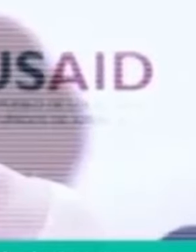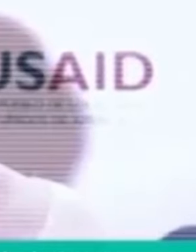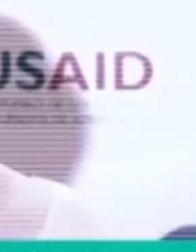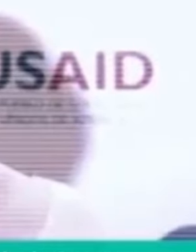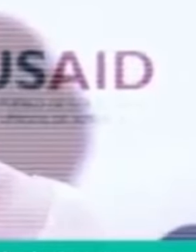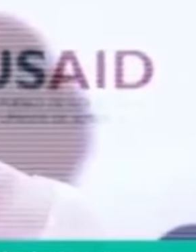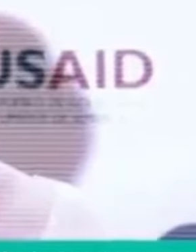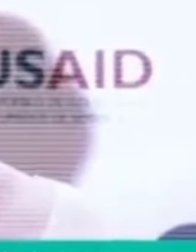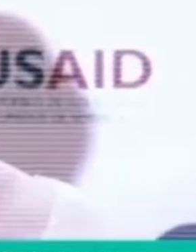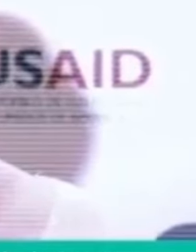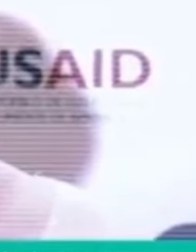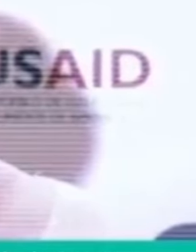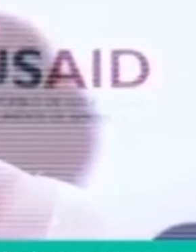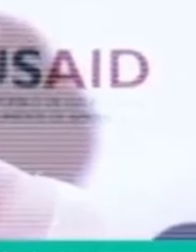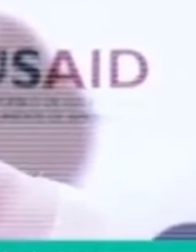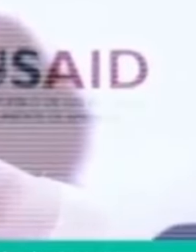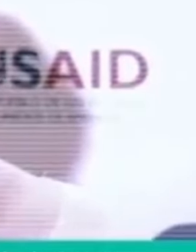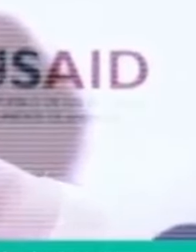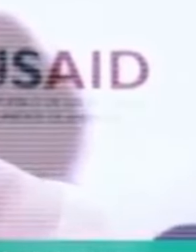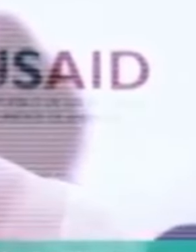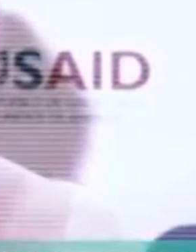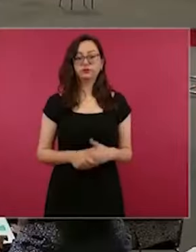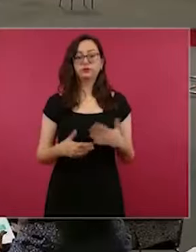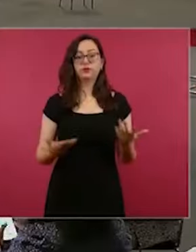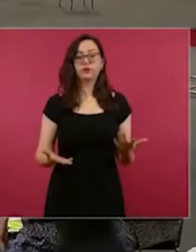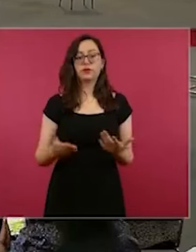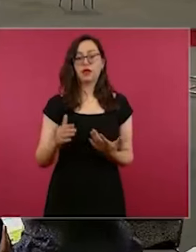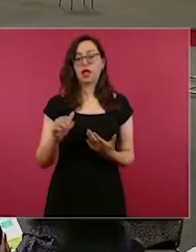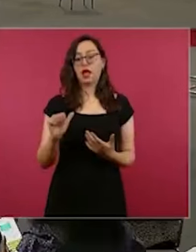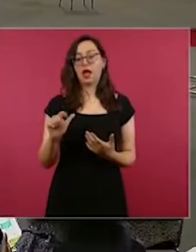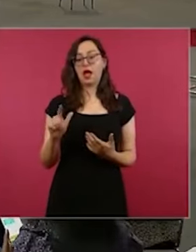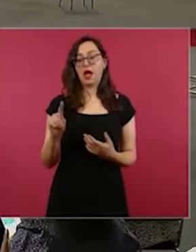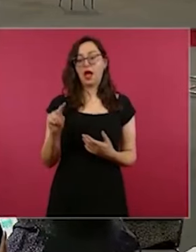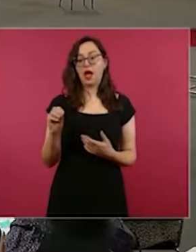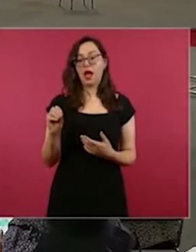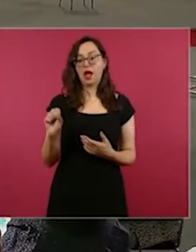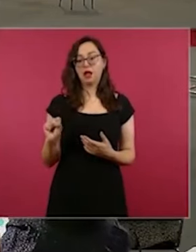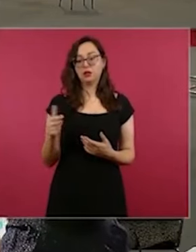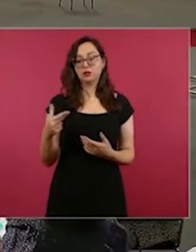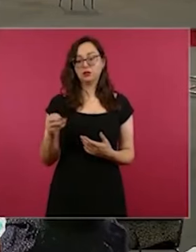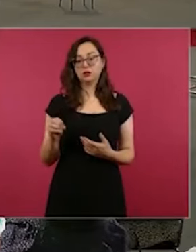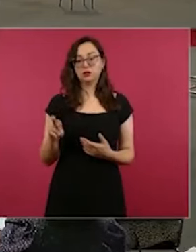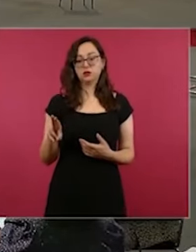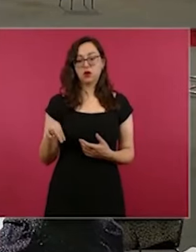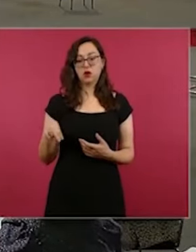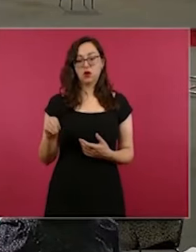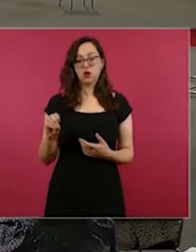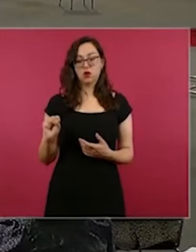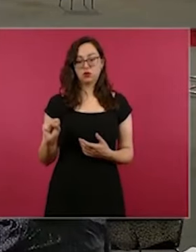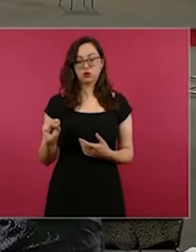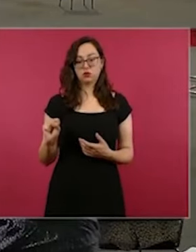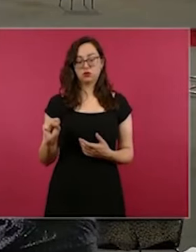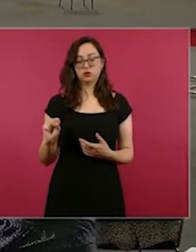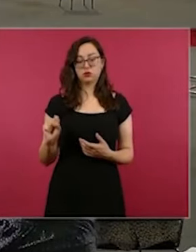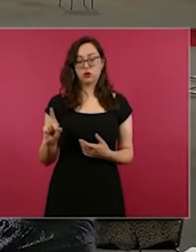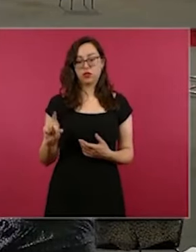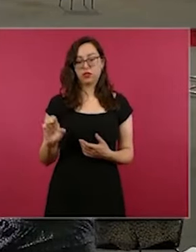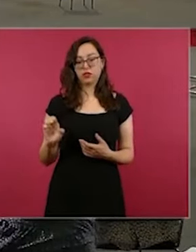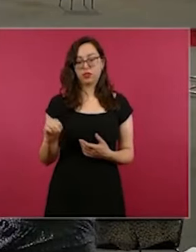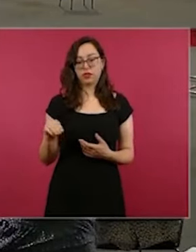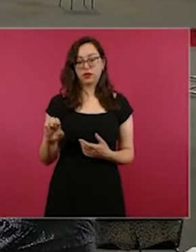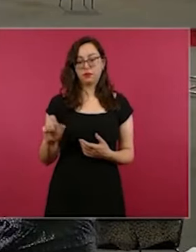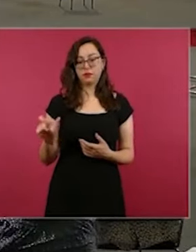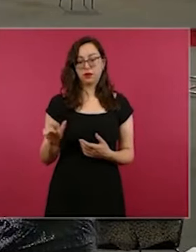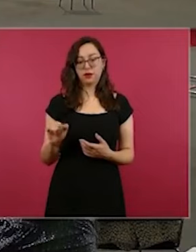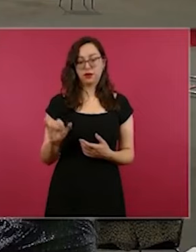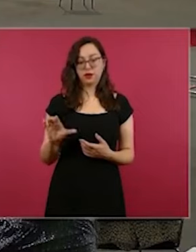Andrés López Obrador se anunció la suspensión del beneficio y se informó que se realizarán las denuncias correspondientes contra los funcionarios